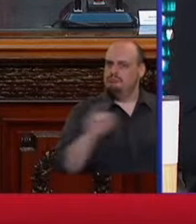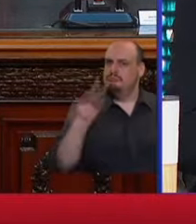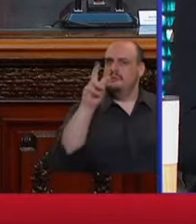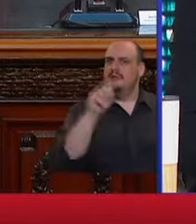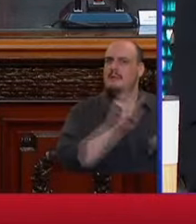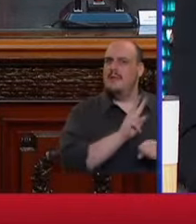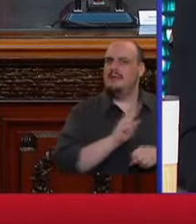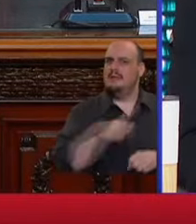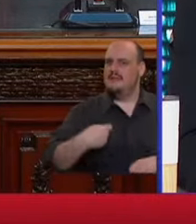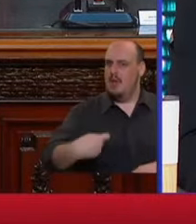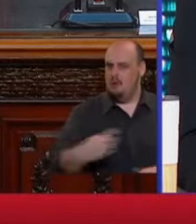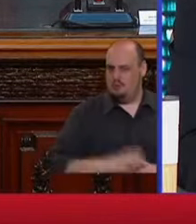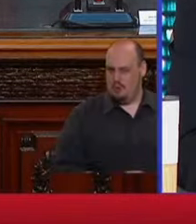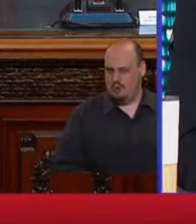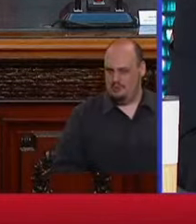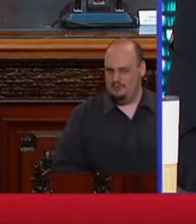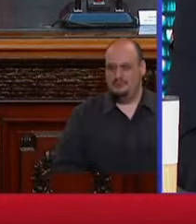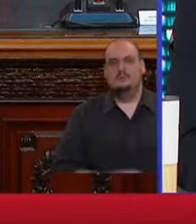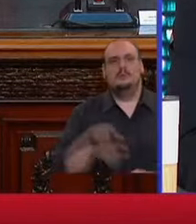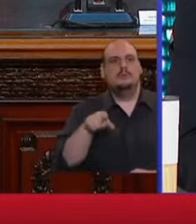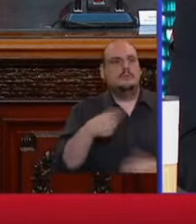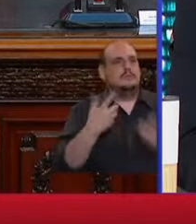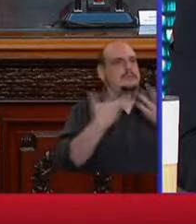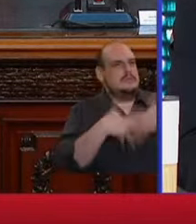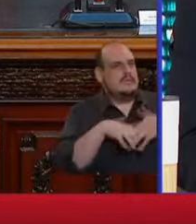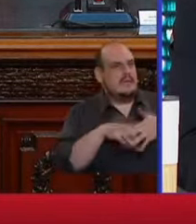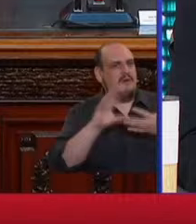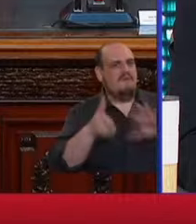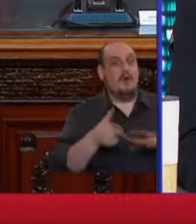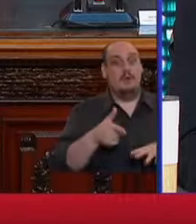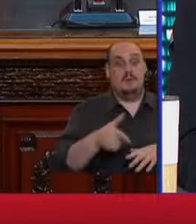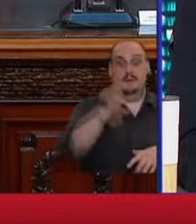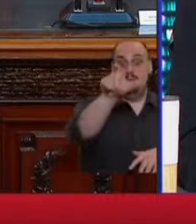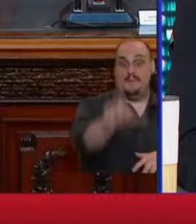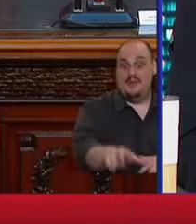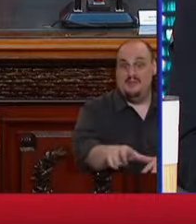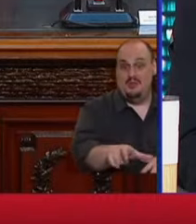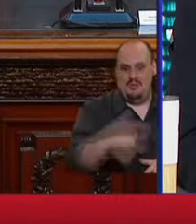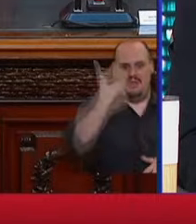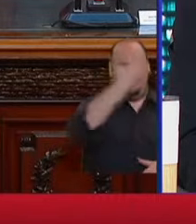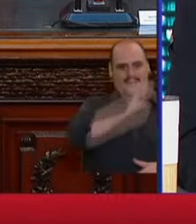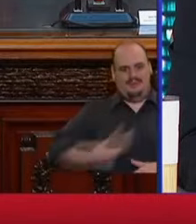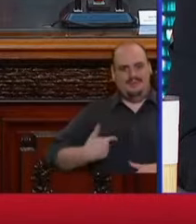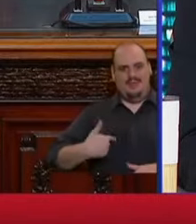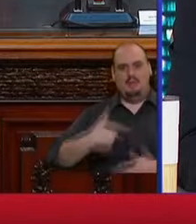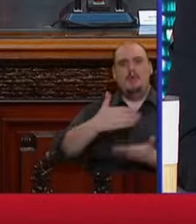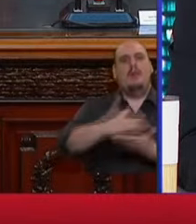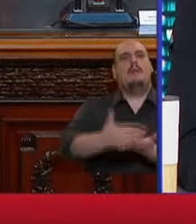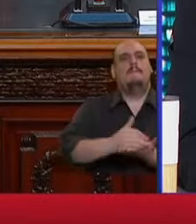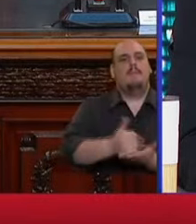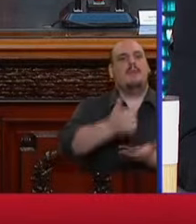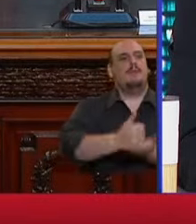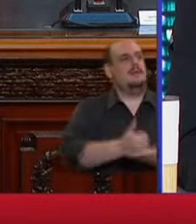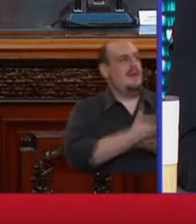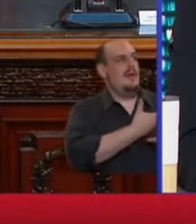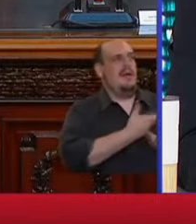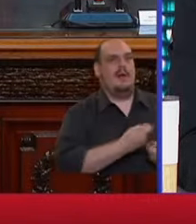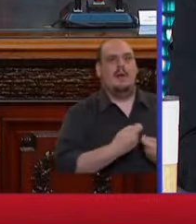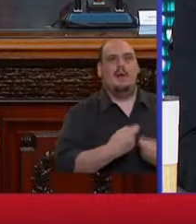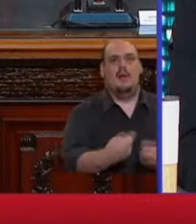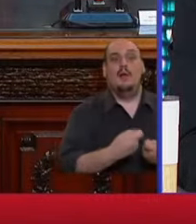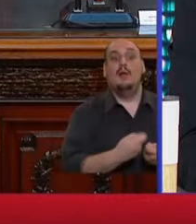eso. Pero tampoco veo a los gobernadores, el de mi provincia, en sentarse a decir, mire, Javier, he hecho todo esto, he restringido